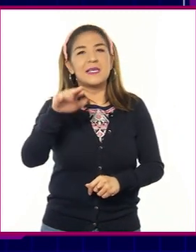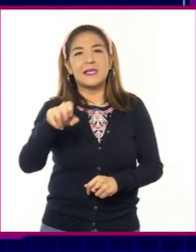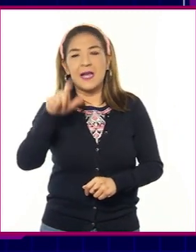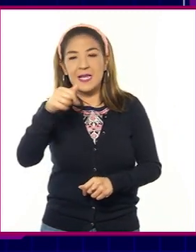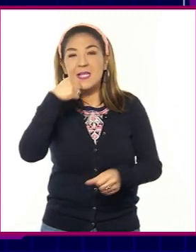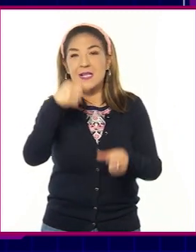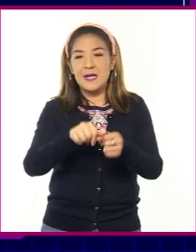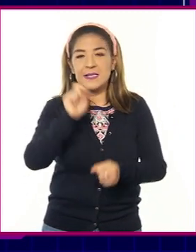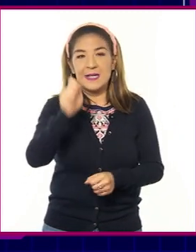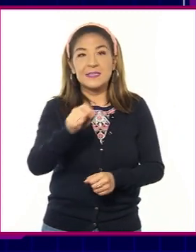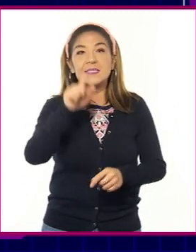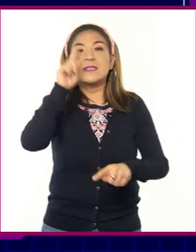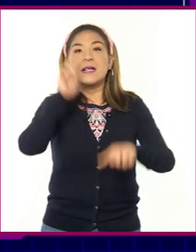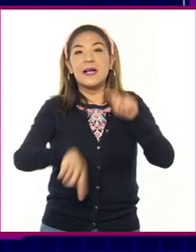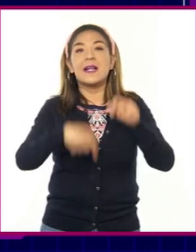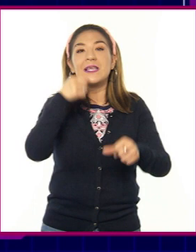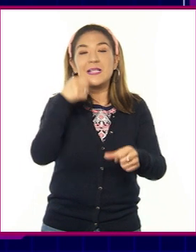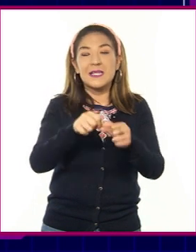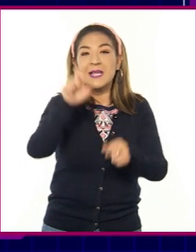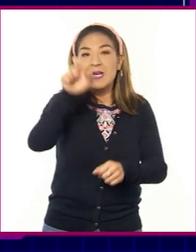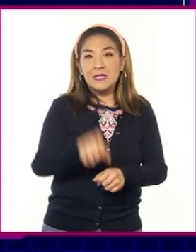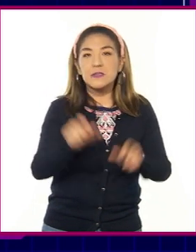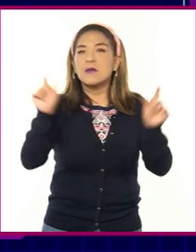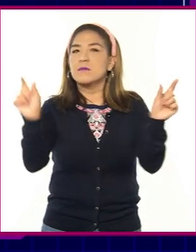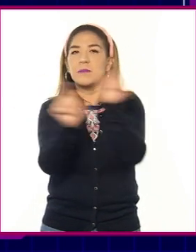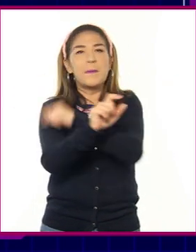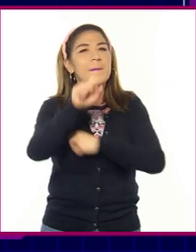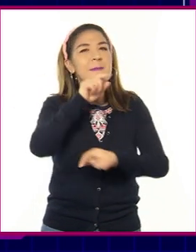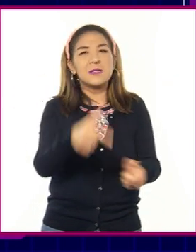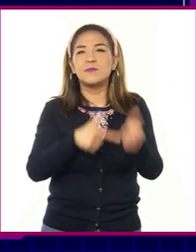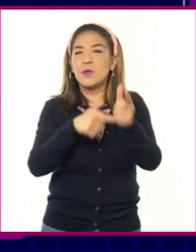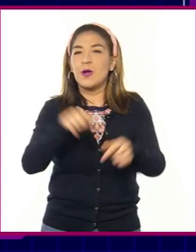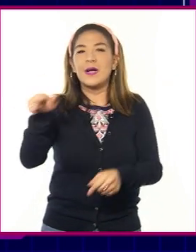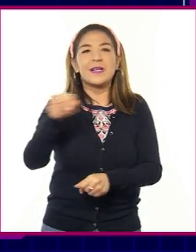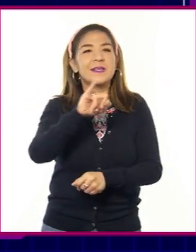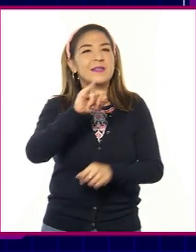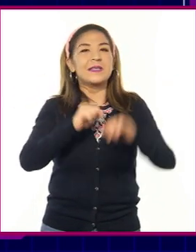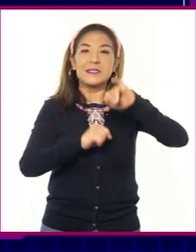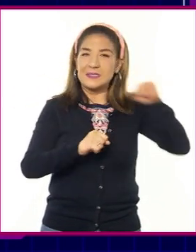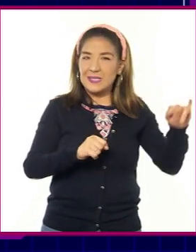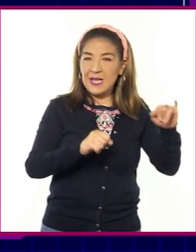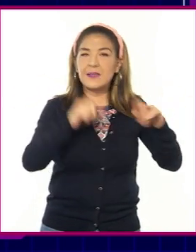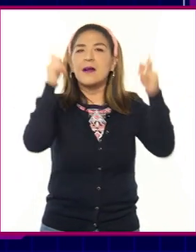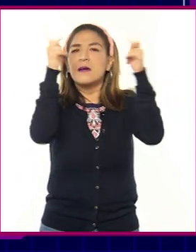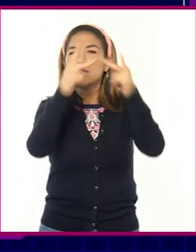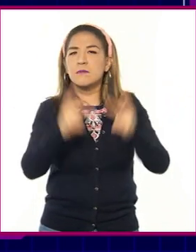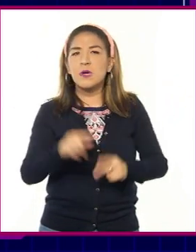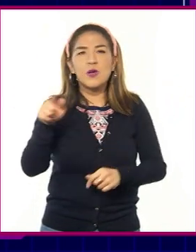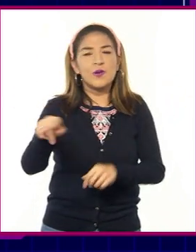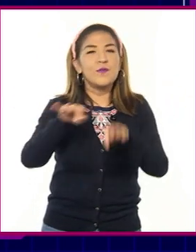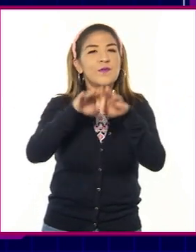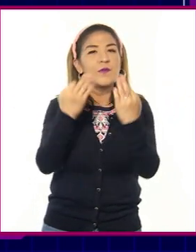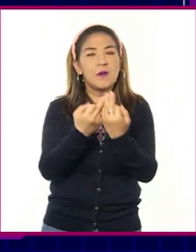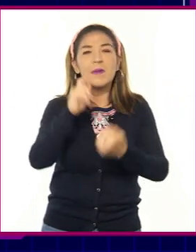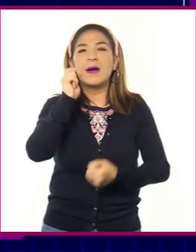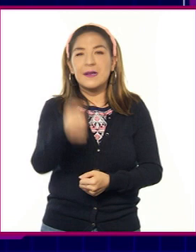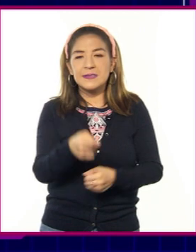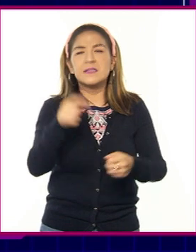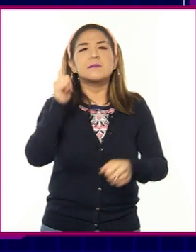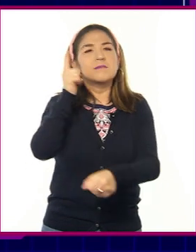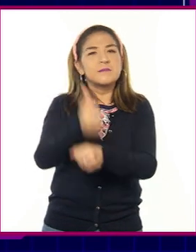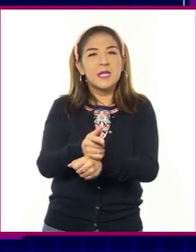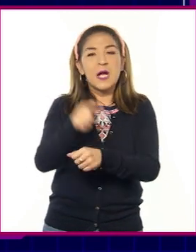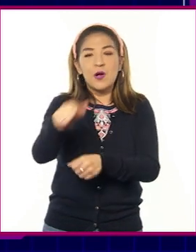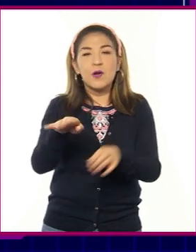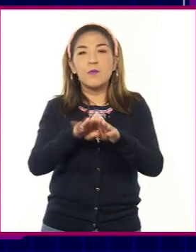x, se encuentra el mismo resultado que en el procedimiento de la izquierda. Comparando ambos métodos, nos podemos dar cuenta